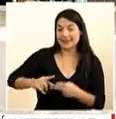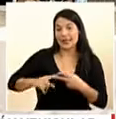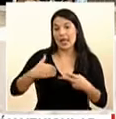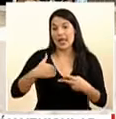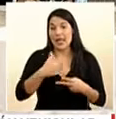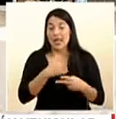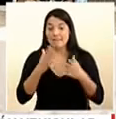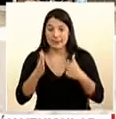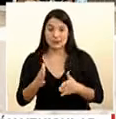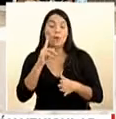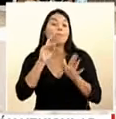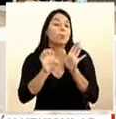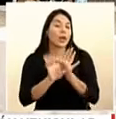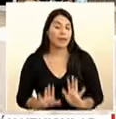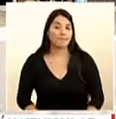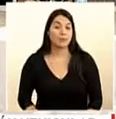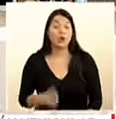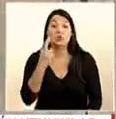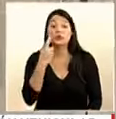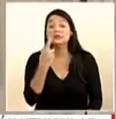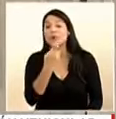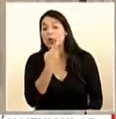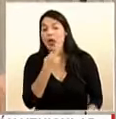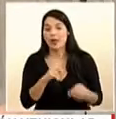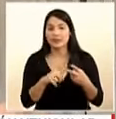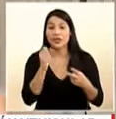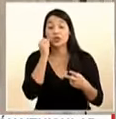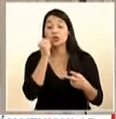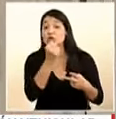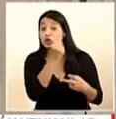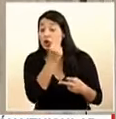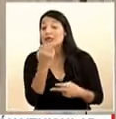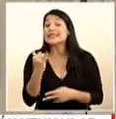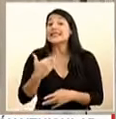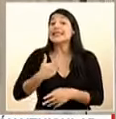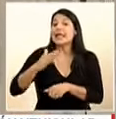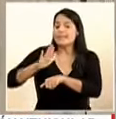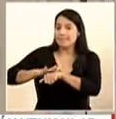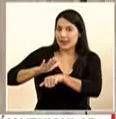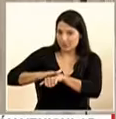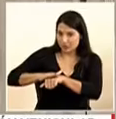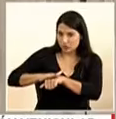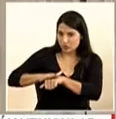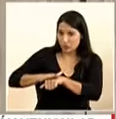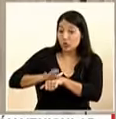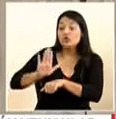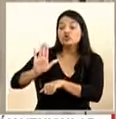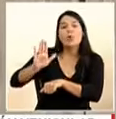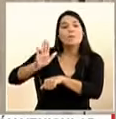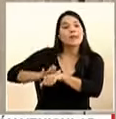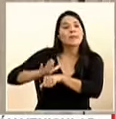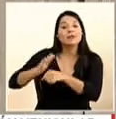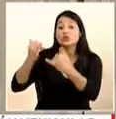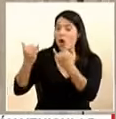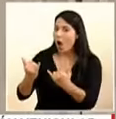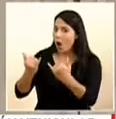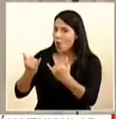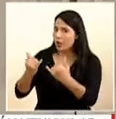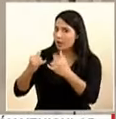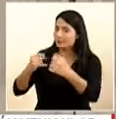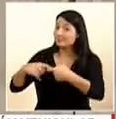ejemplo un restaurante o una soda que tiene un permiso que daría ese permiso suspendido y no podría llegar a la